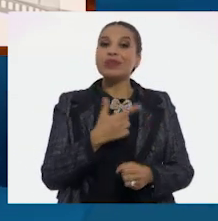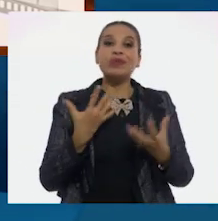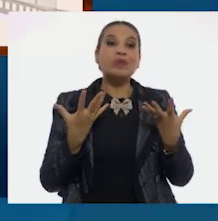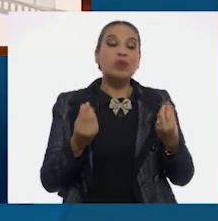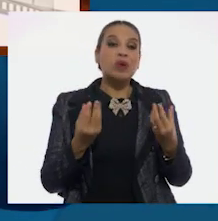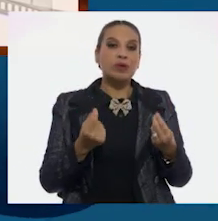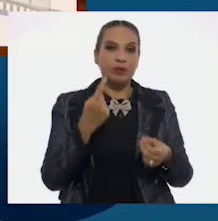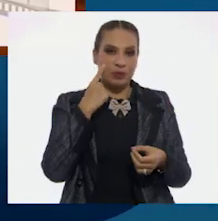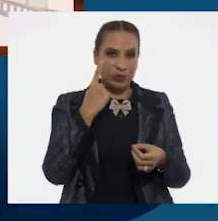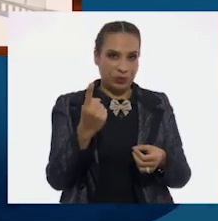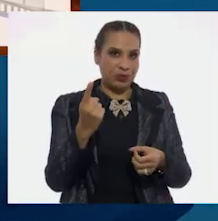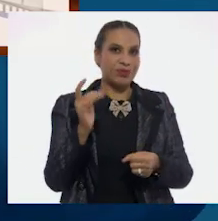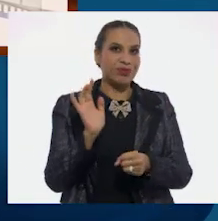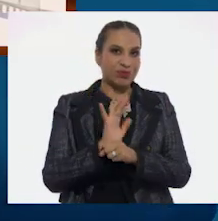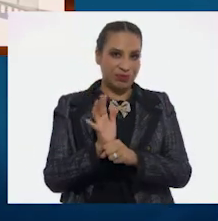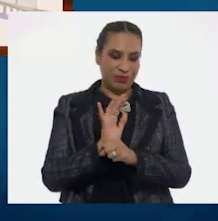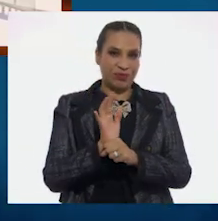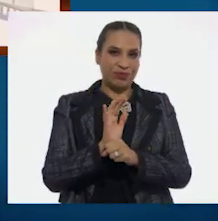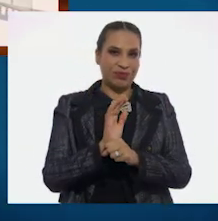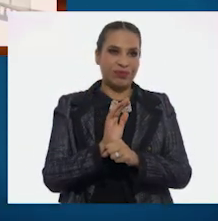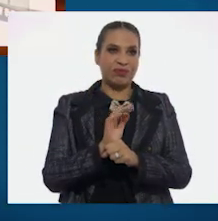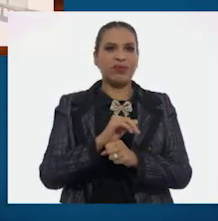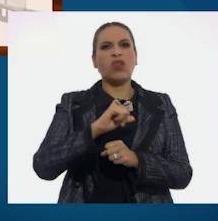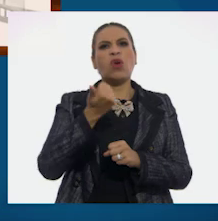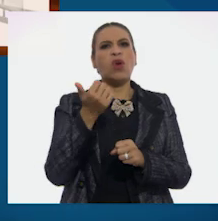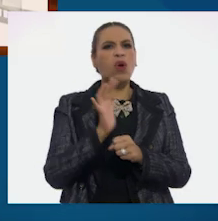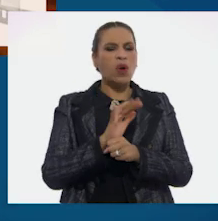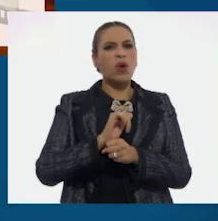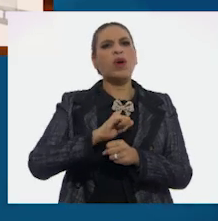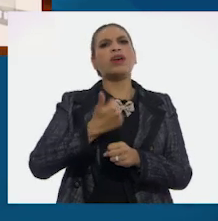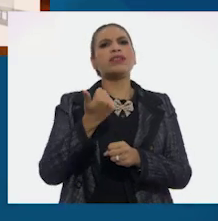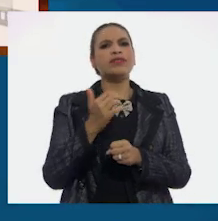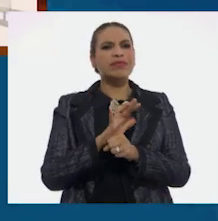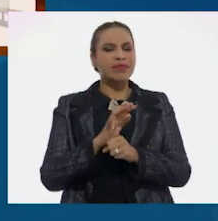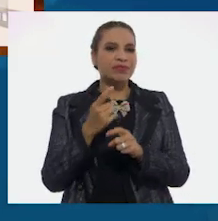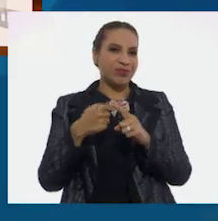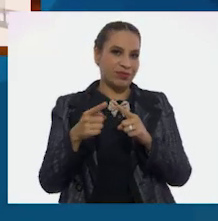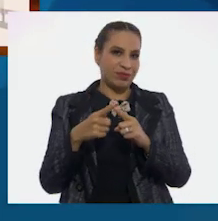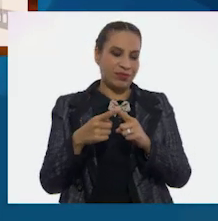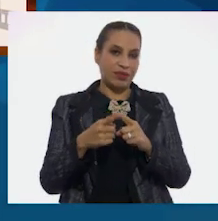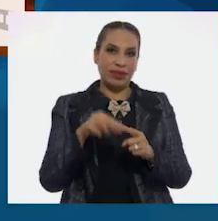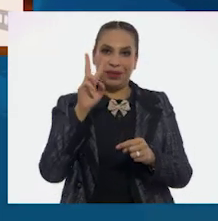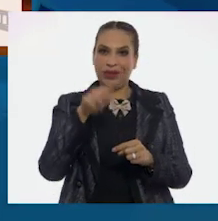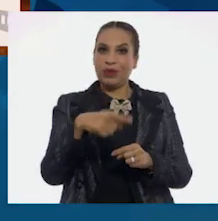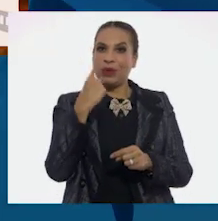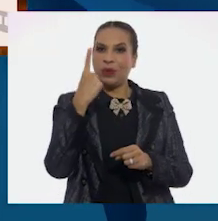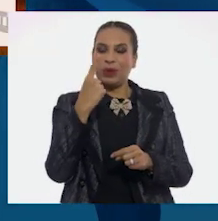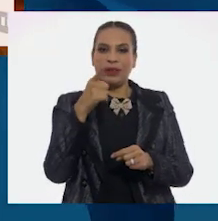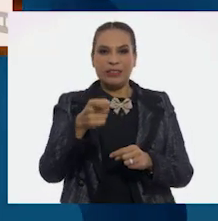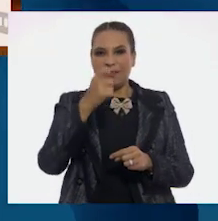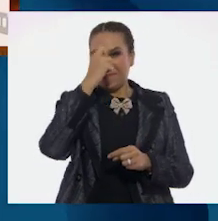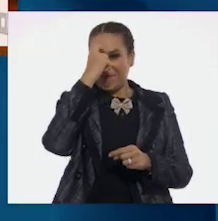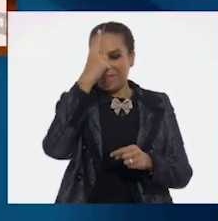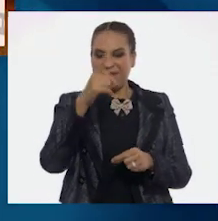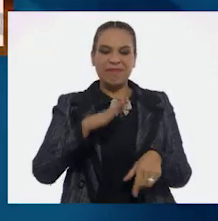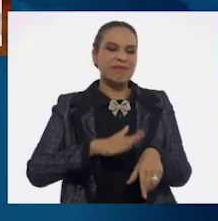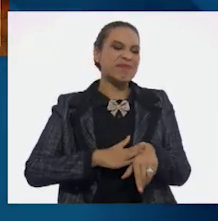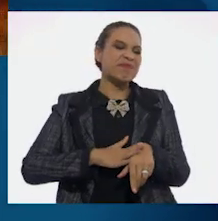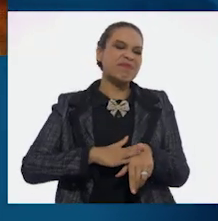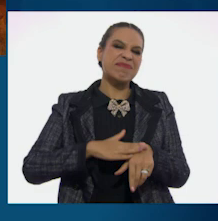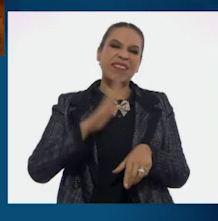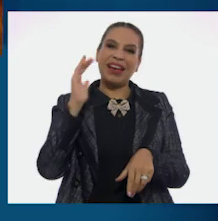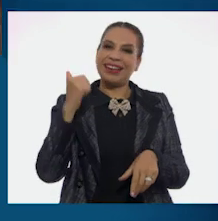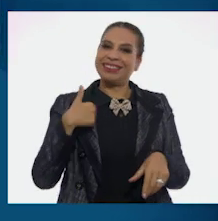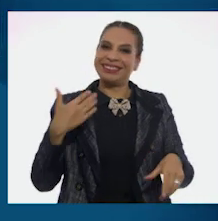mucho ver una película y luego otra y luego otra. Es uno de los inventos que